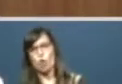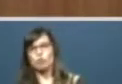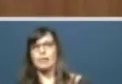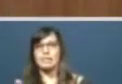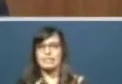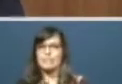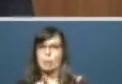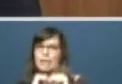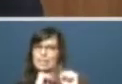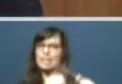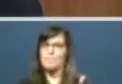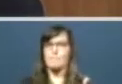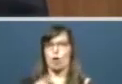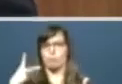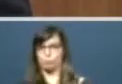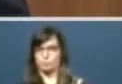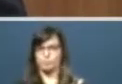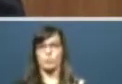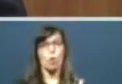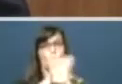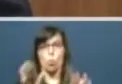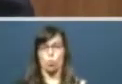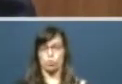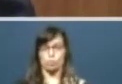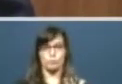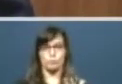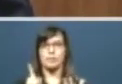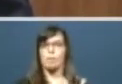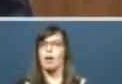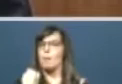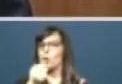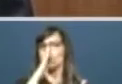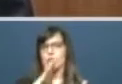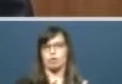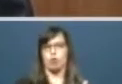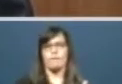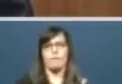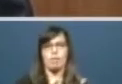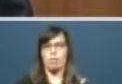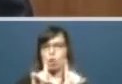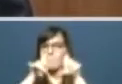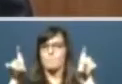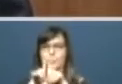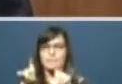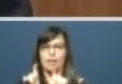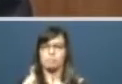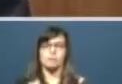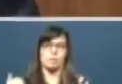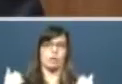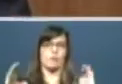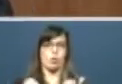dependencia de la banca y por último también está el apoyo directo a la financiación empresarial por parte de la junta